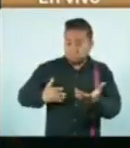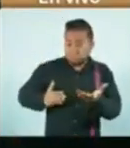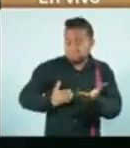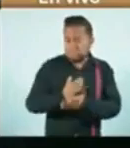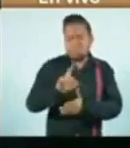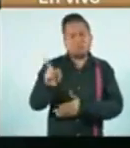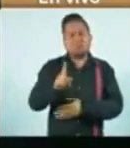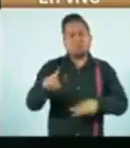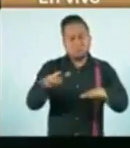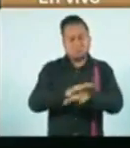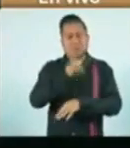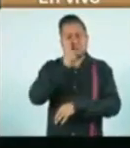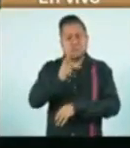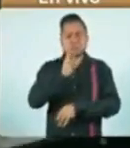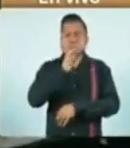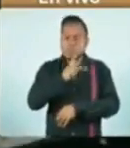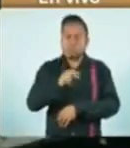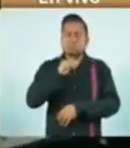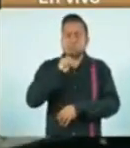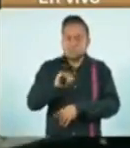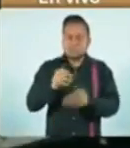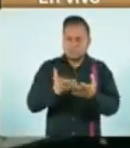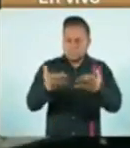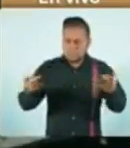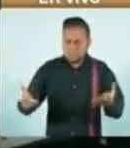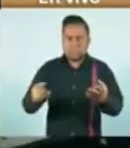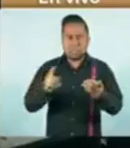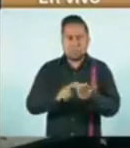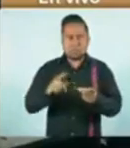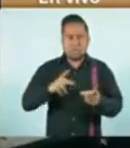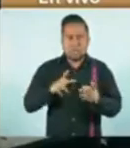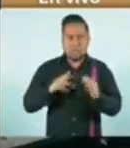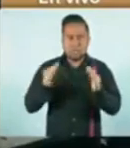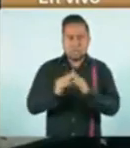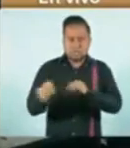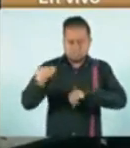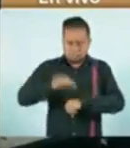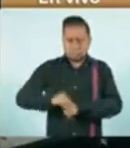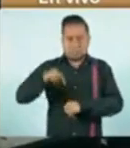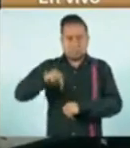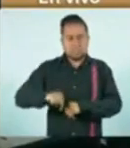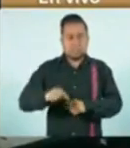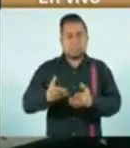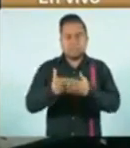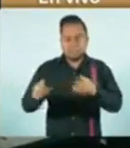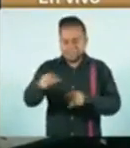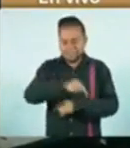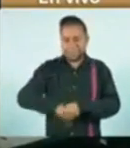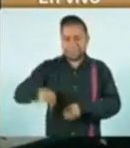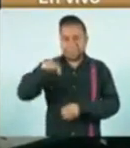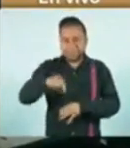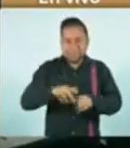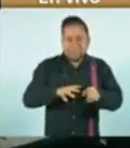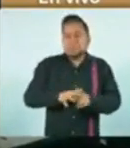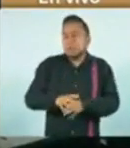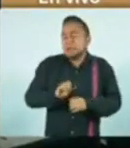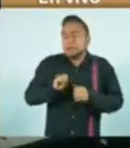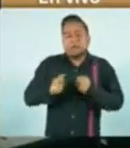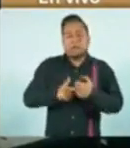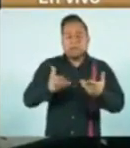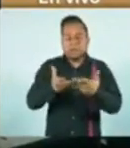personas que sí necesitamos realmente un terreno donde vivir, ¿no? Que este lote, este pedacito de tierra,